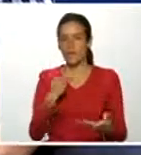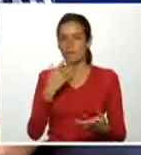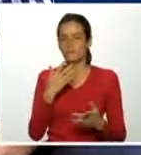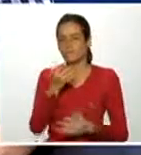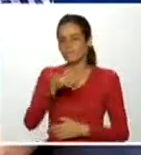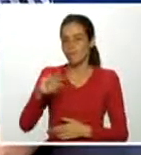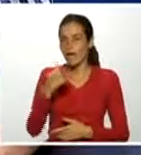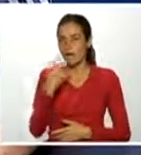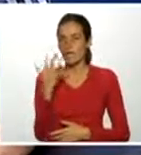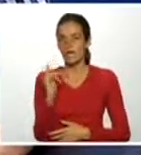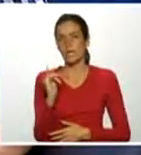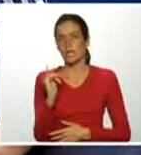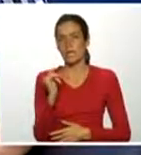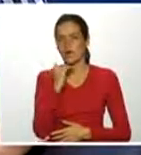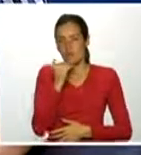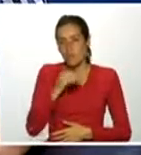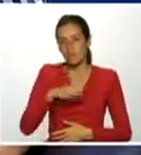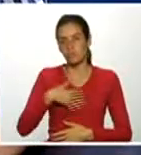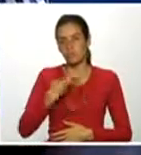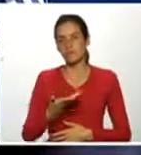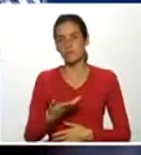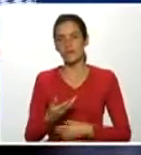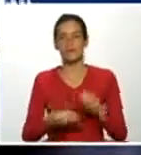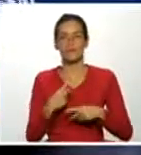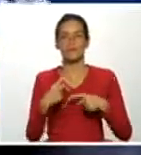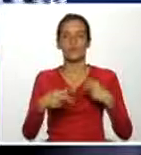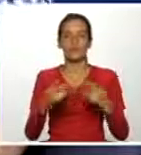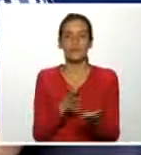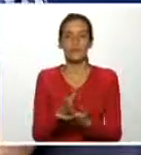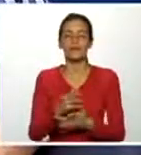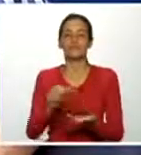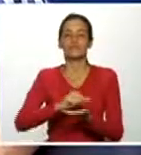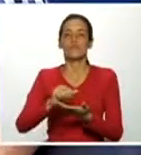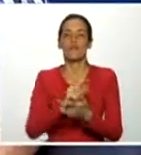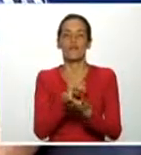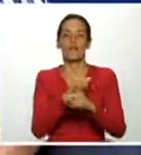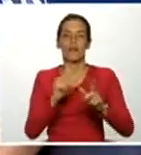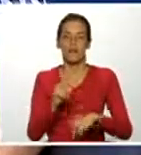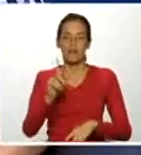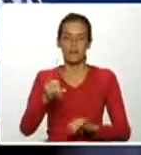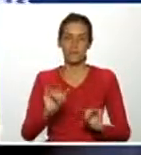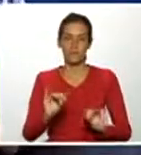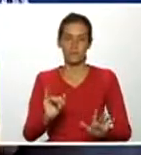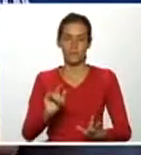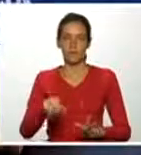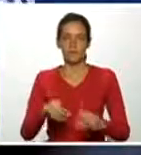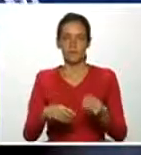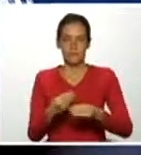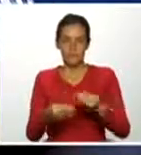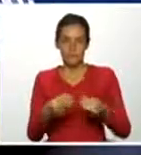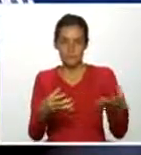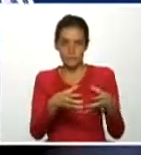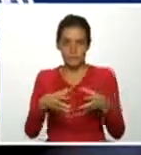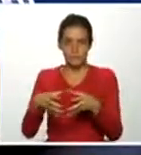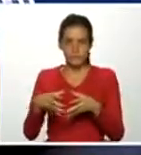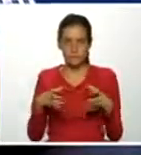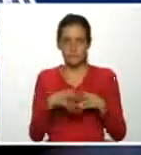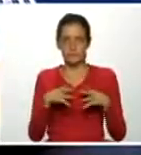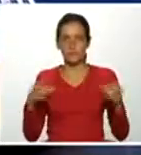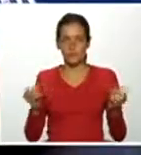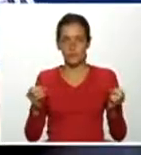compañeros que tienen la posibilidad de hacerse productivos a través del software y para la conformación de